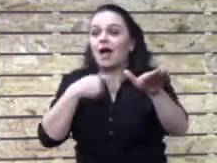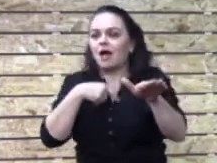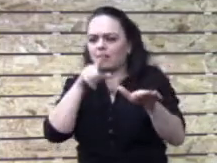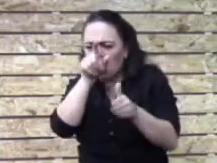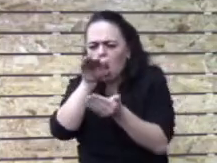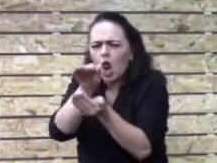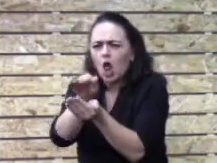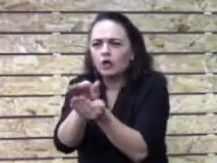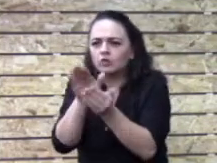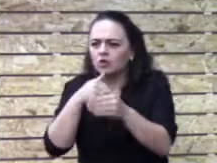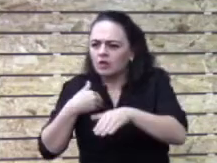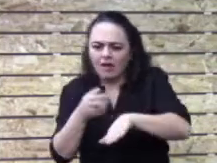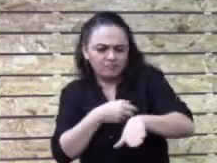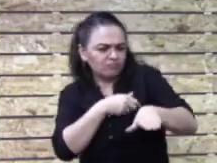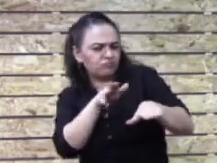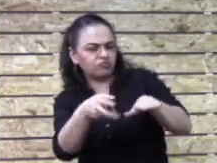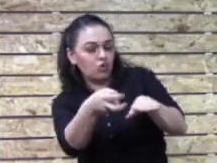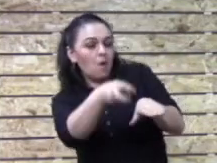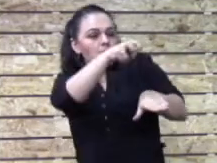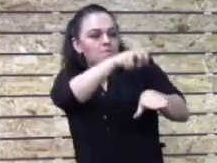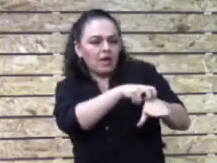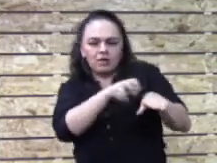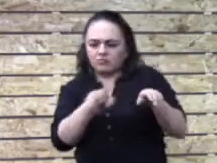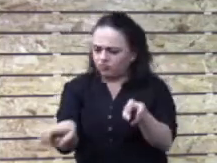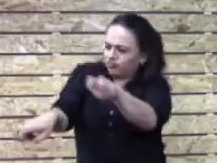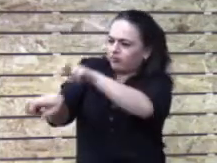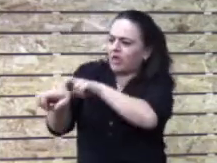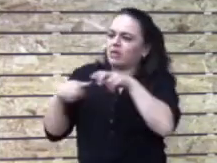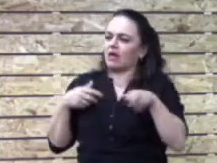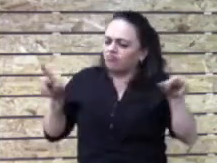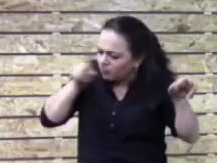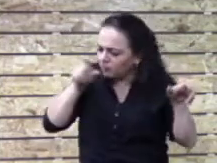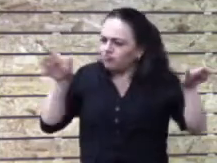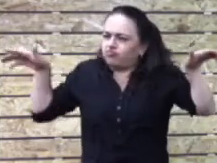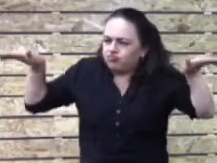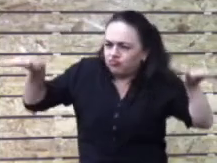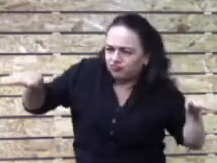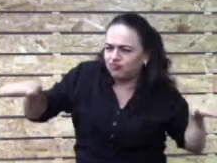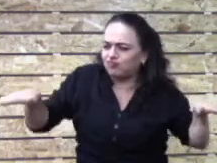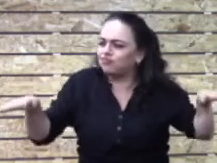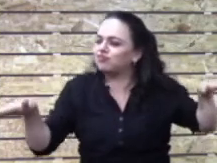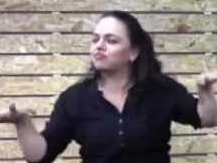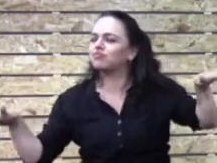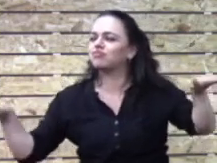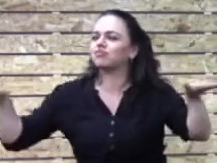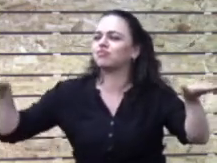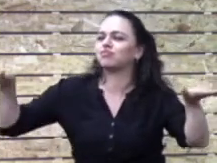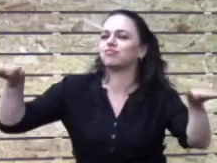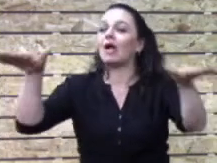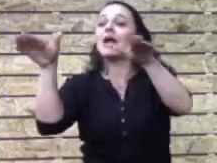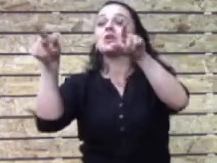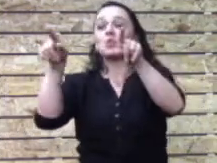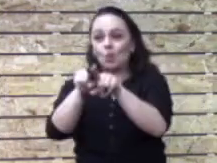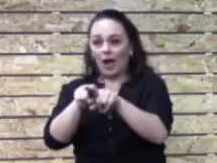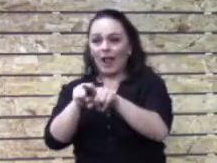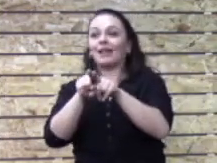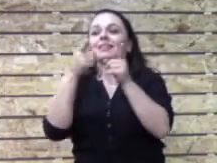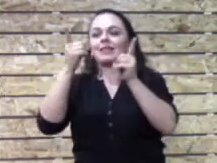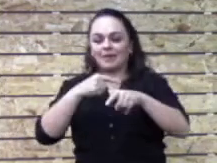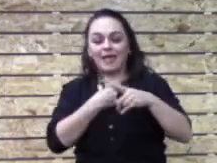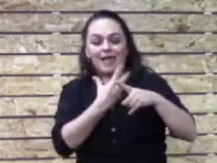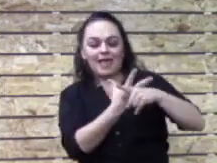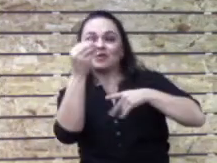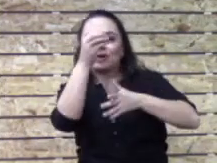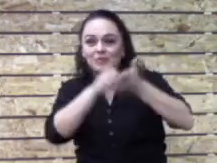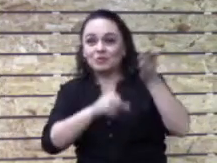inclusive con ellos. Bueno, a eso se refiere el libro de Éxodo capítulo 19 cuando nos dice esto, verso 4.